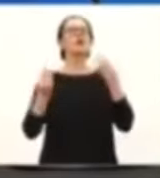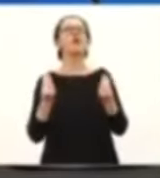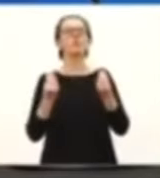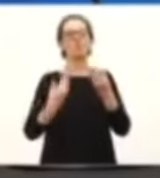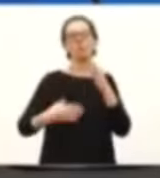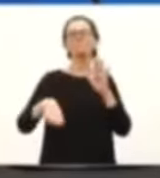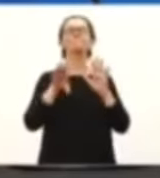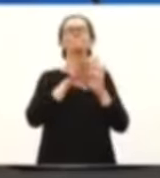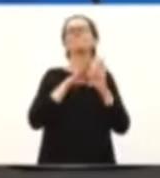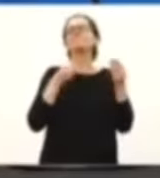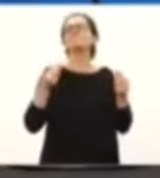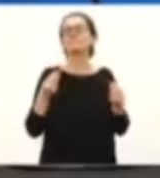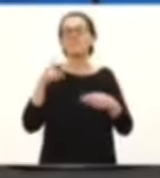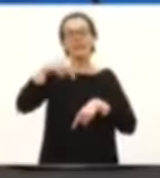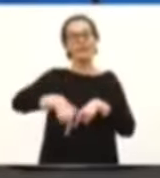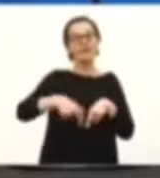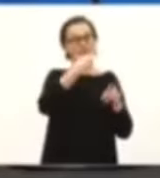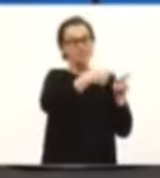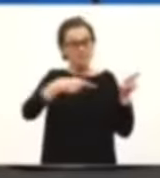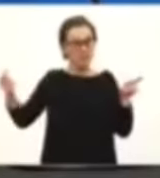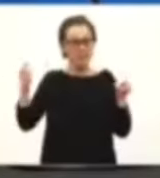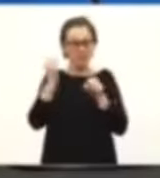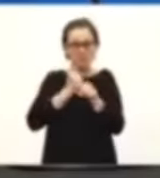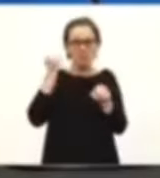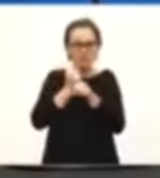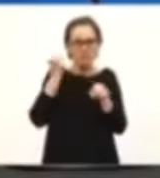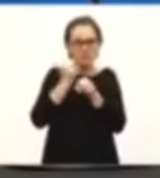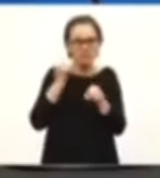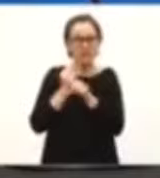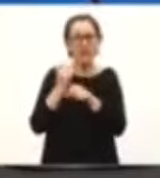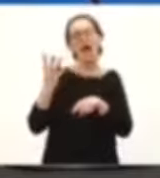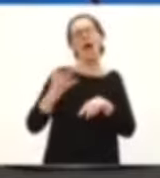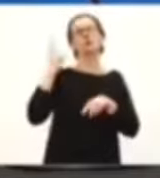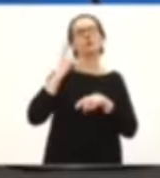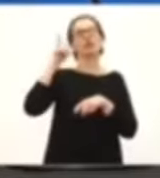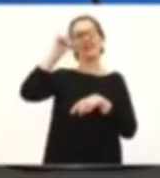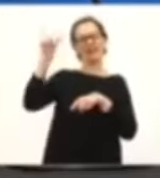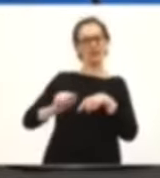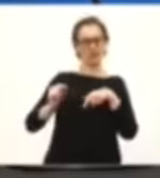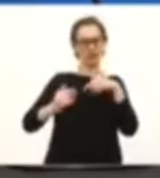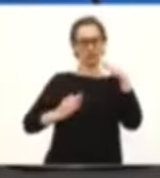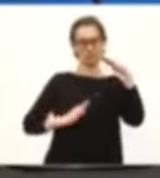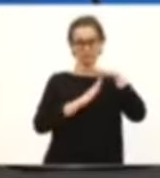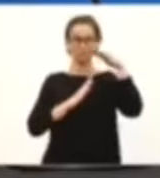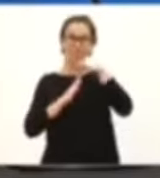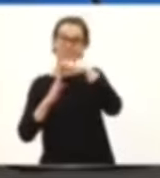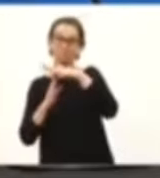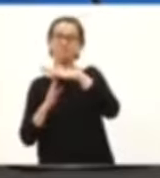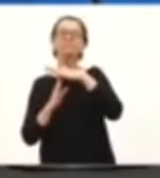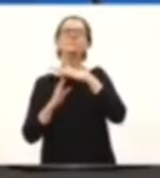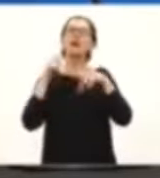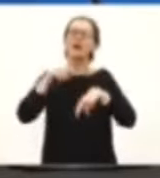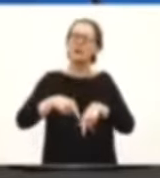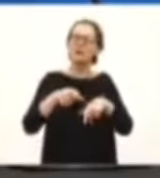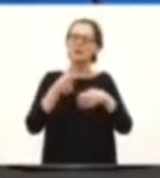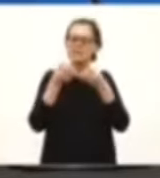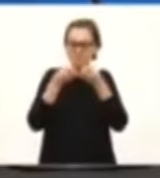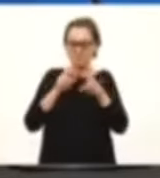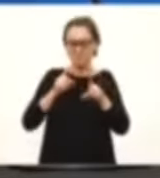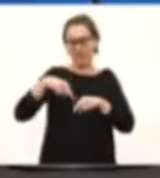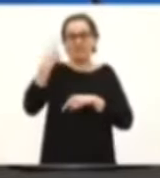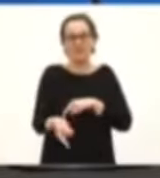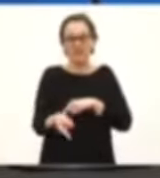Hemos trabajado esta semana fuertemente con autoridades nacionales y en este sentido vamos a comenzar a partir de